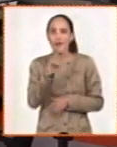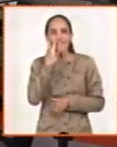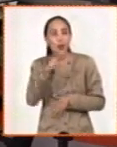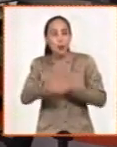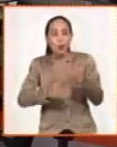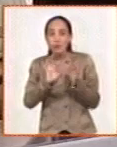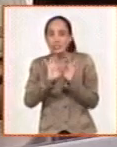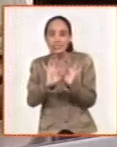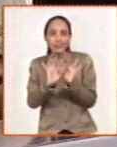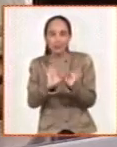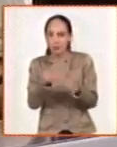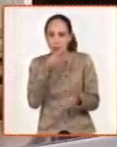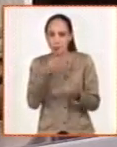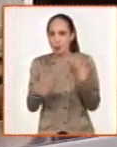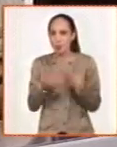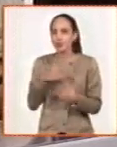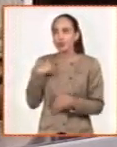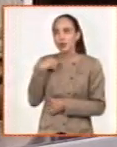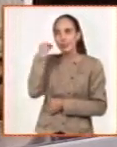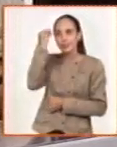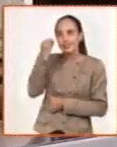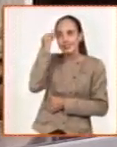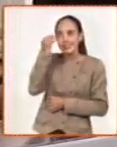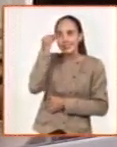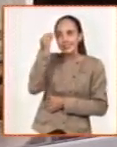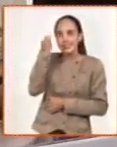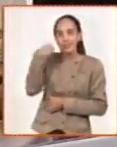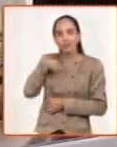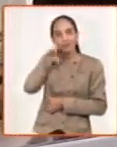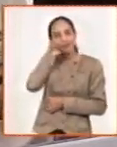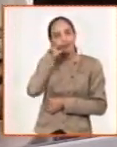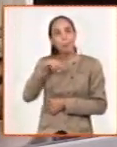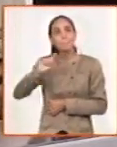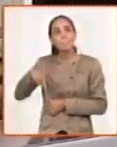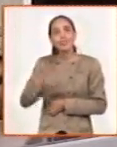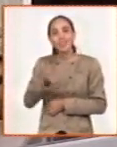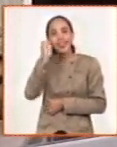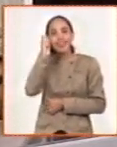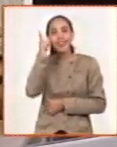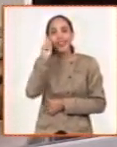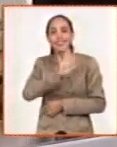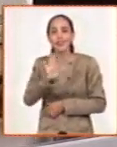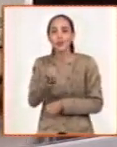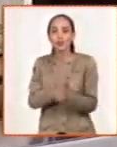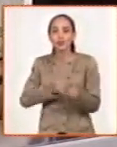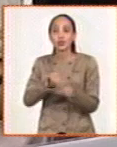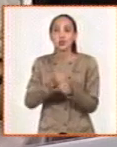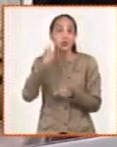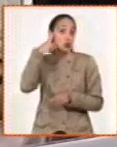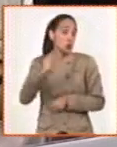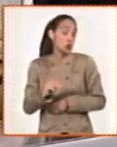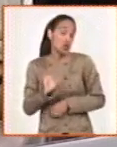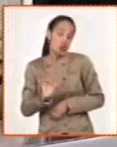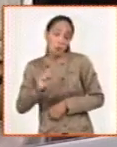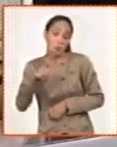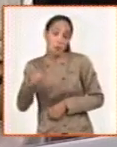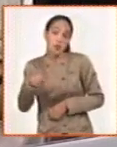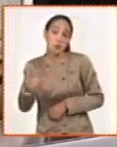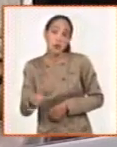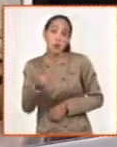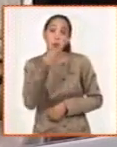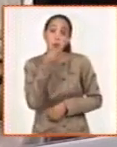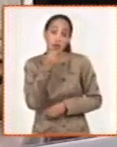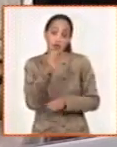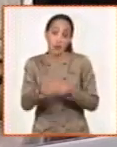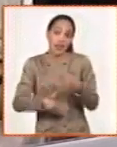a generar cosas. Yo me acuesto hoy y mañana amanezco con una idea y la pongo en práctica porque yo no sé si pasado mañana la podré